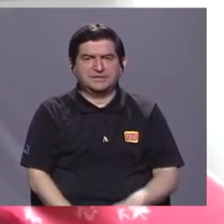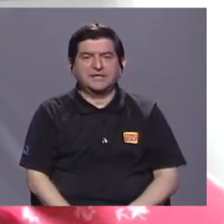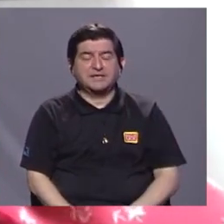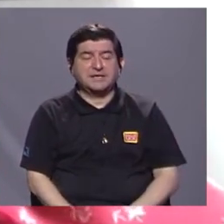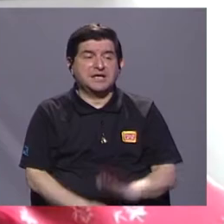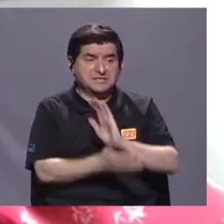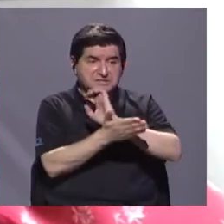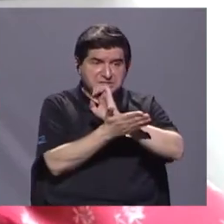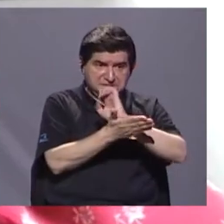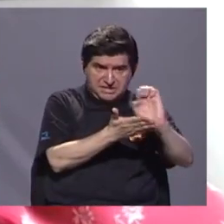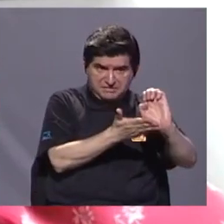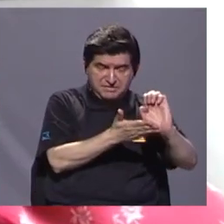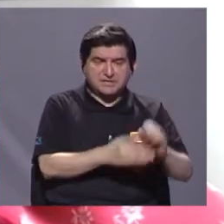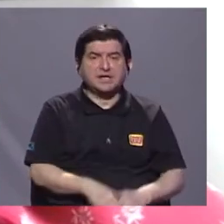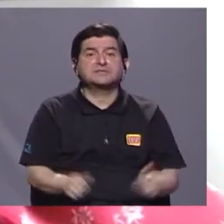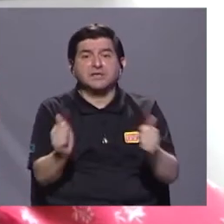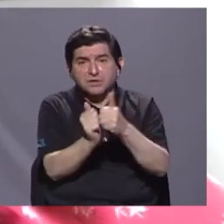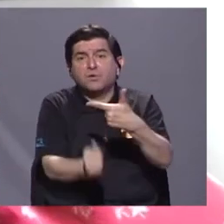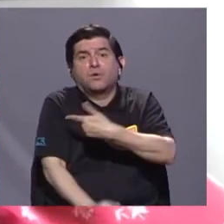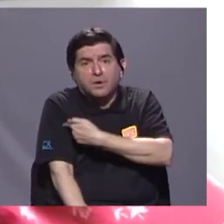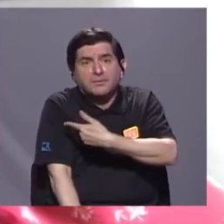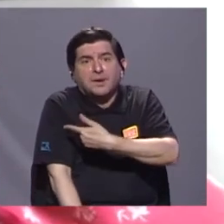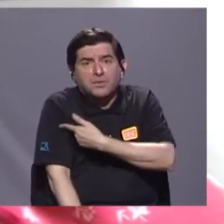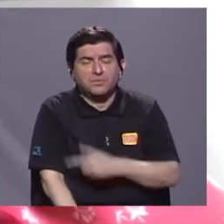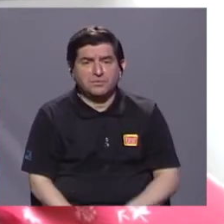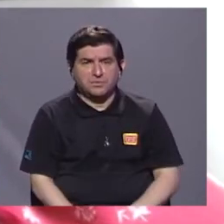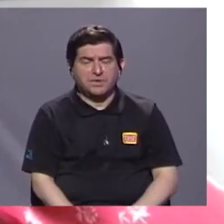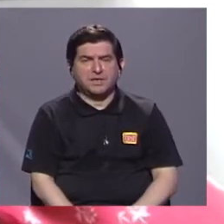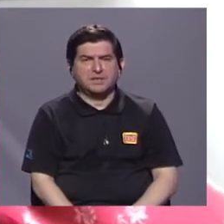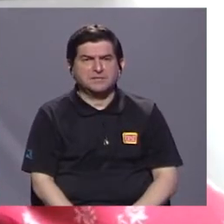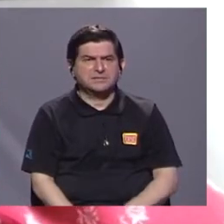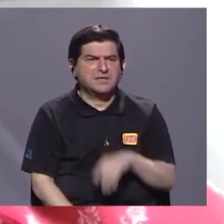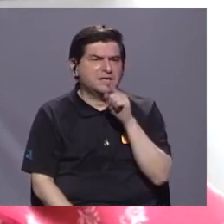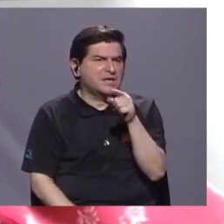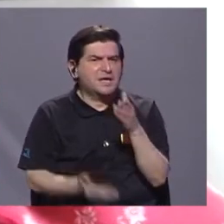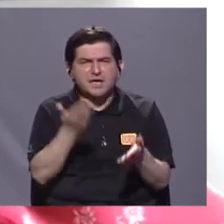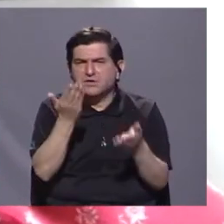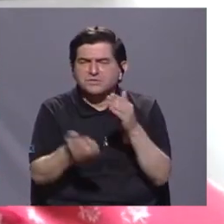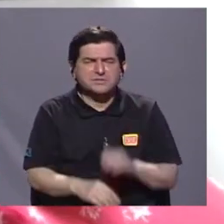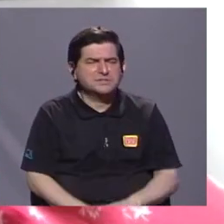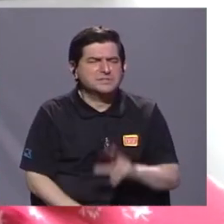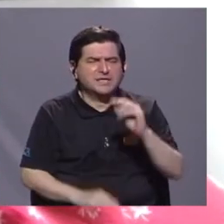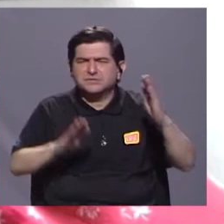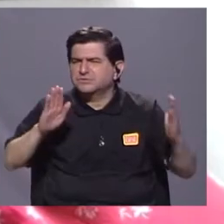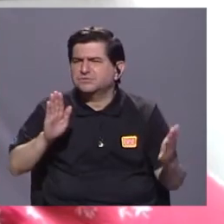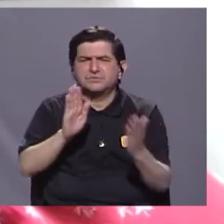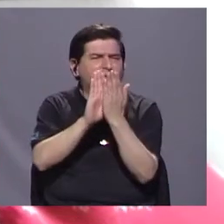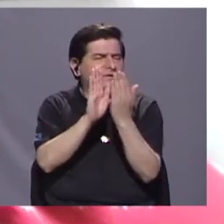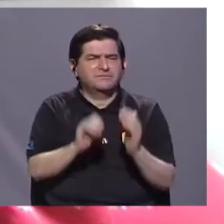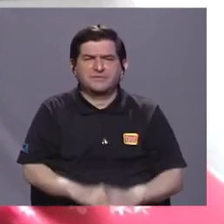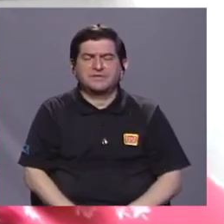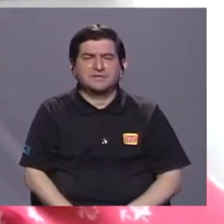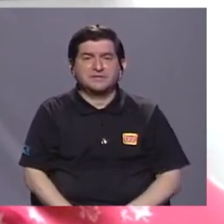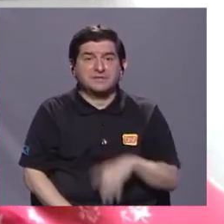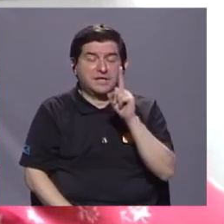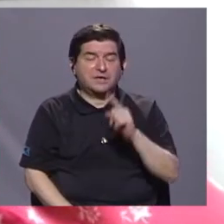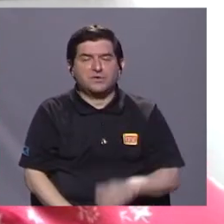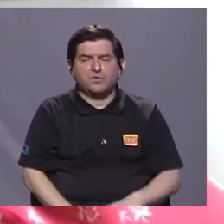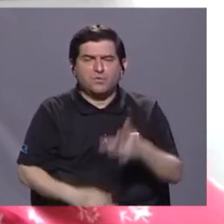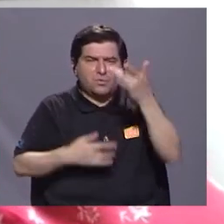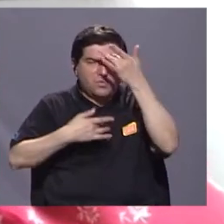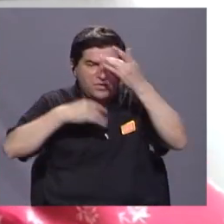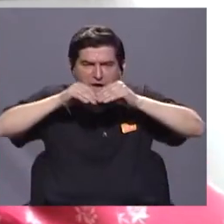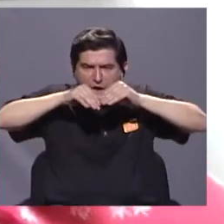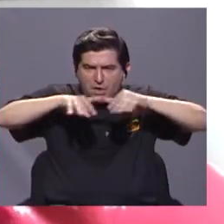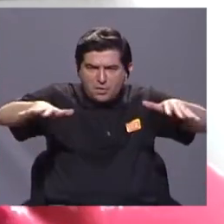prevenidas precisamente con vacunas y no han vivido realmente lo que es una epidemia o un brote